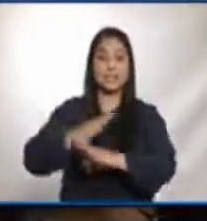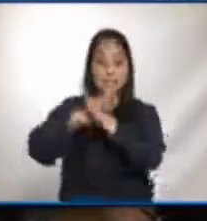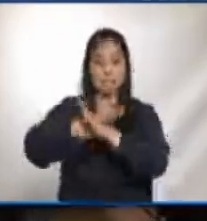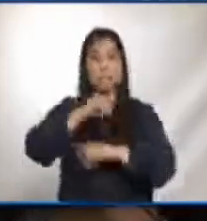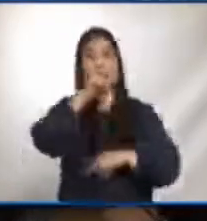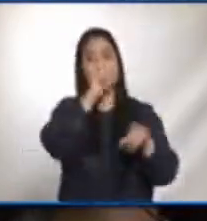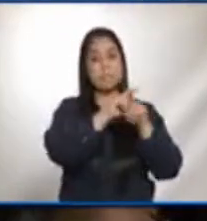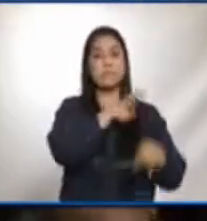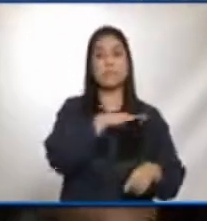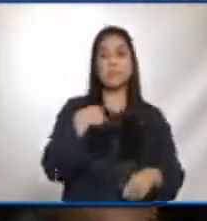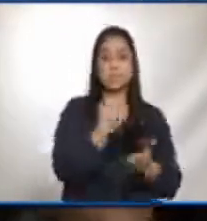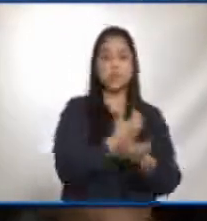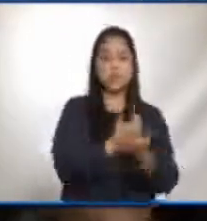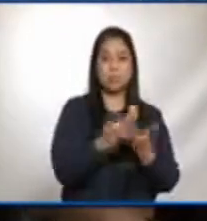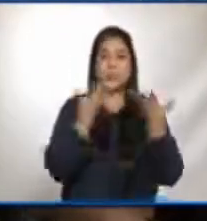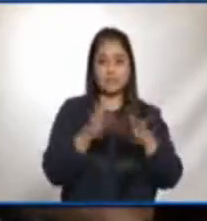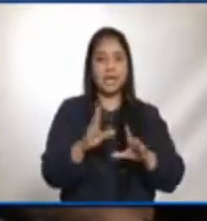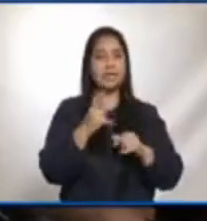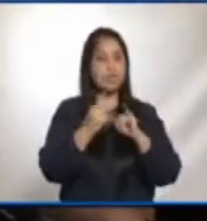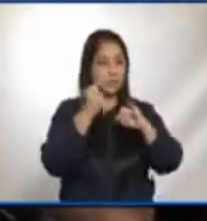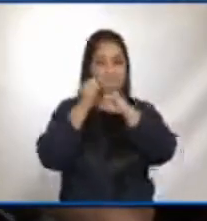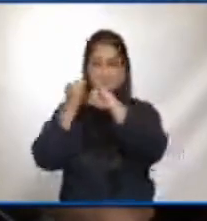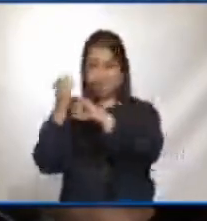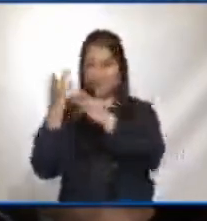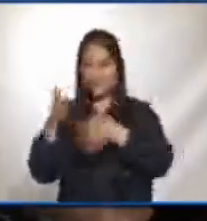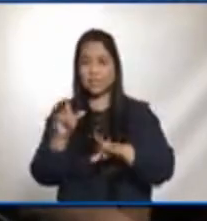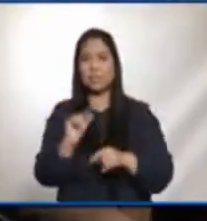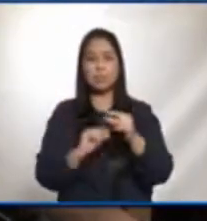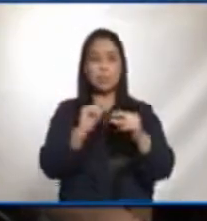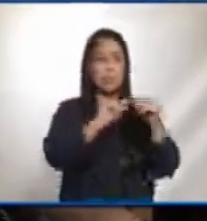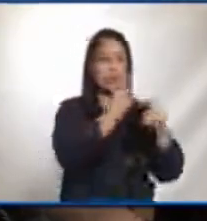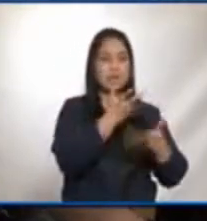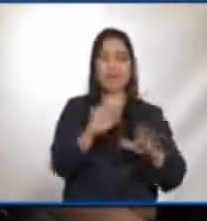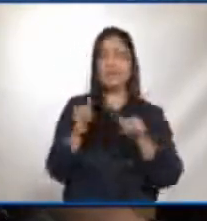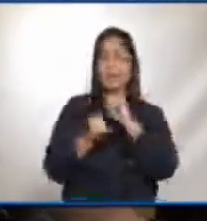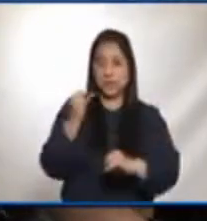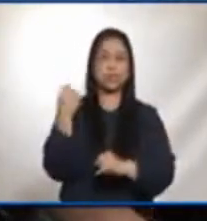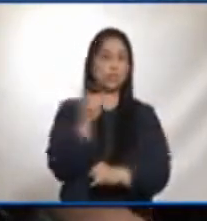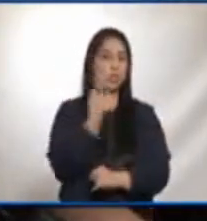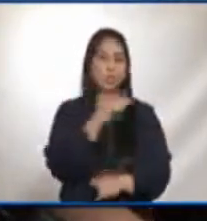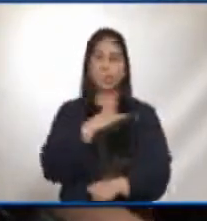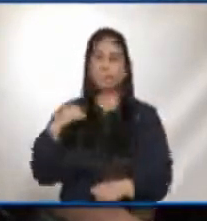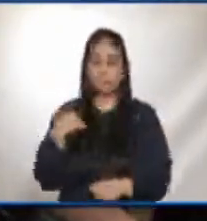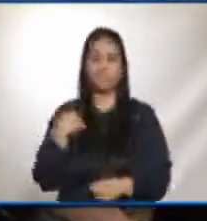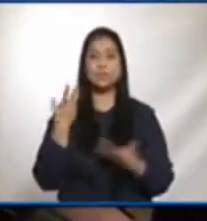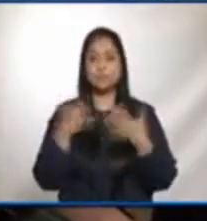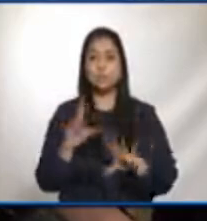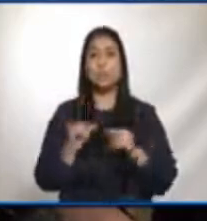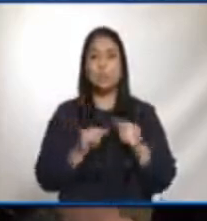Economía. Ya vamos terminando la vuelta por la primera vuelta por todos los ministerios, aligerando el